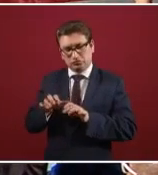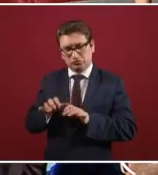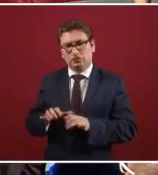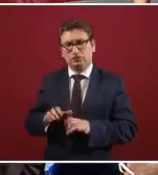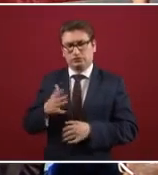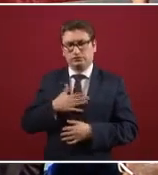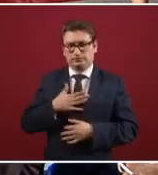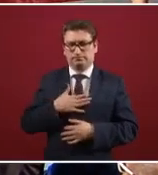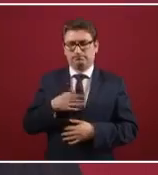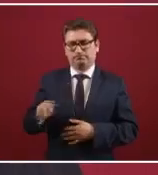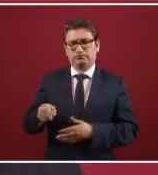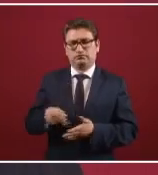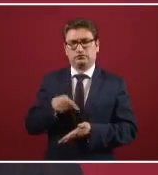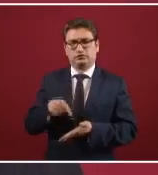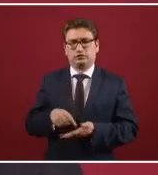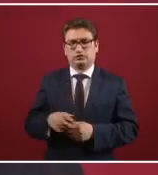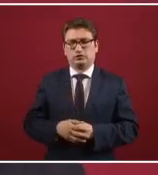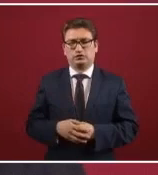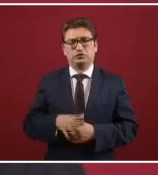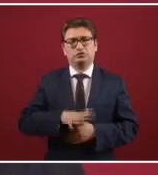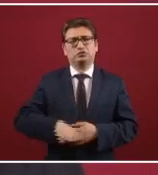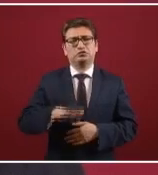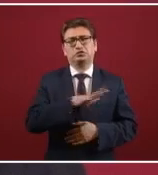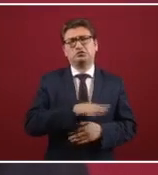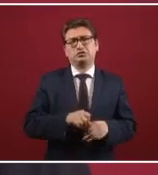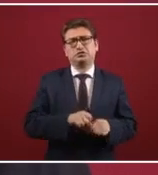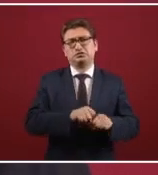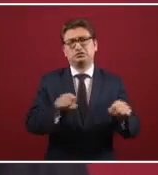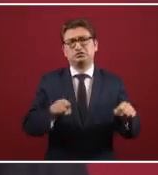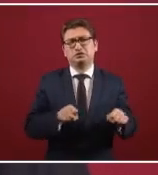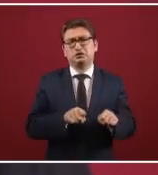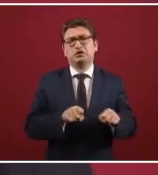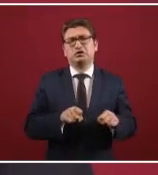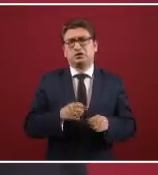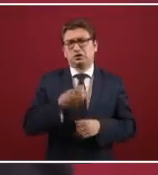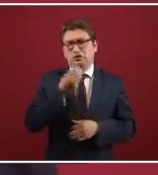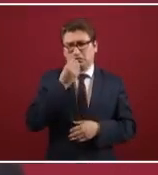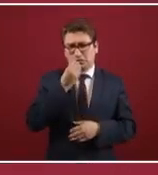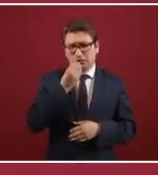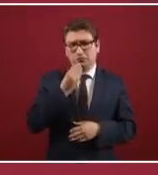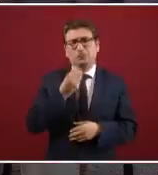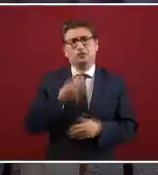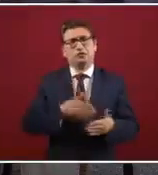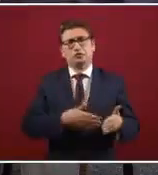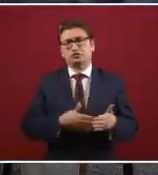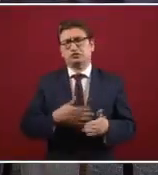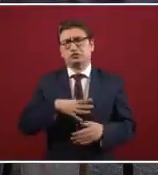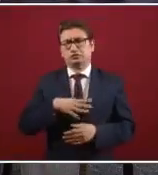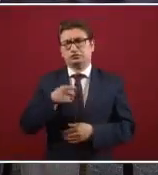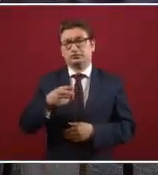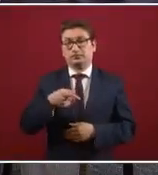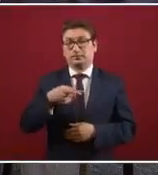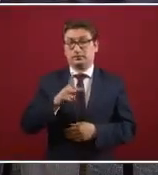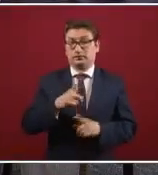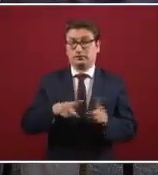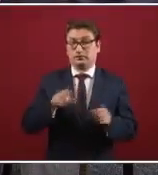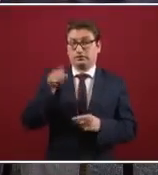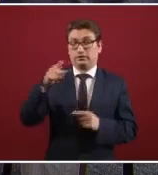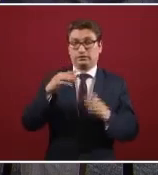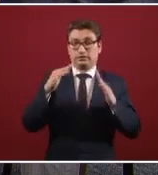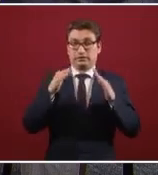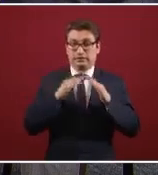y lo demás es sala comedor y cocina pero esta casa